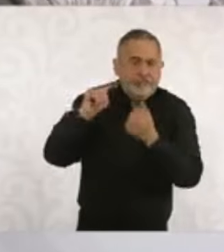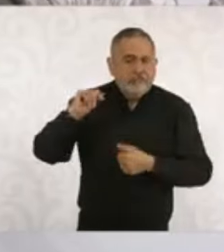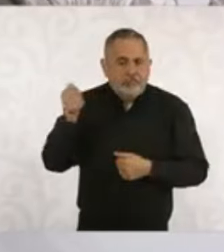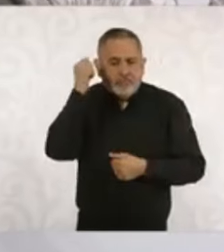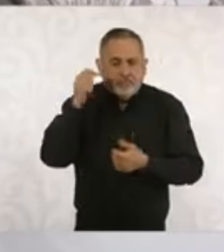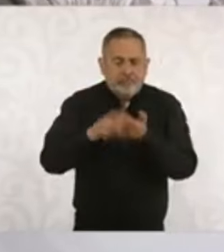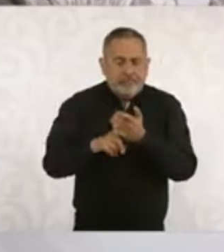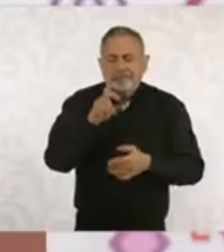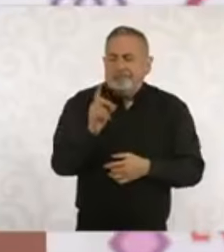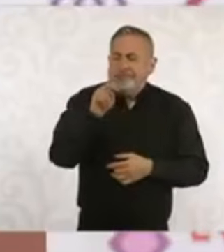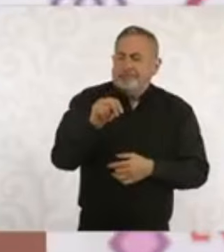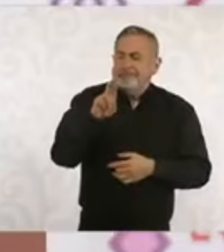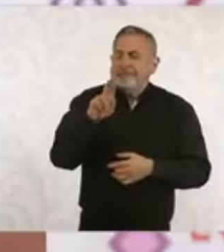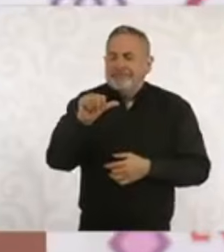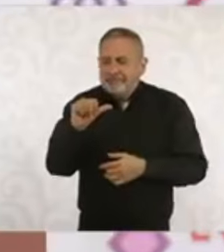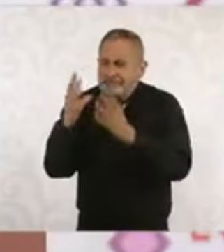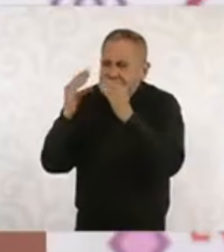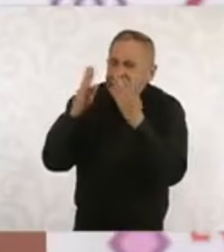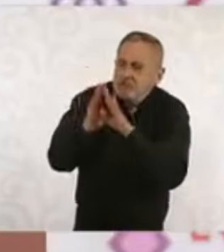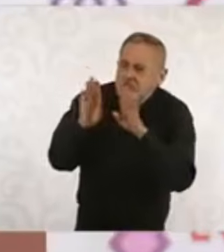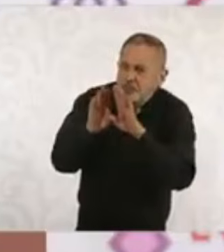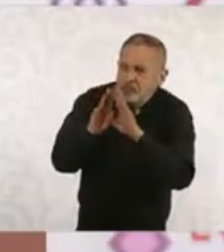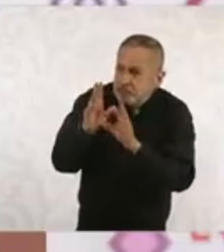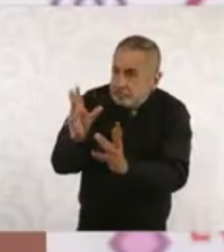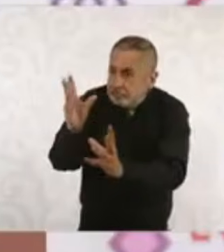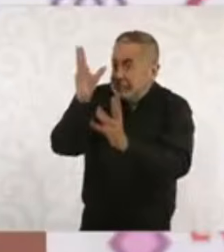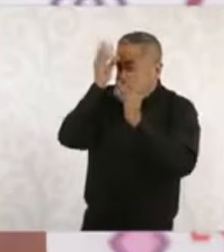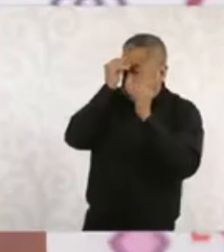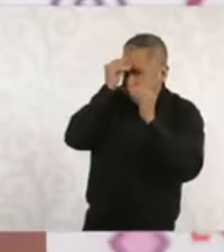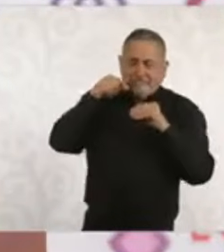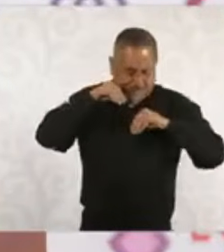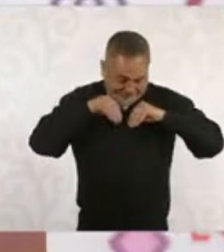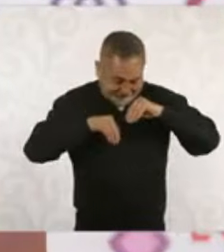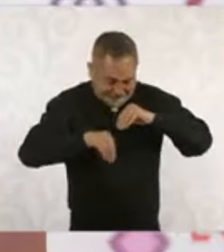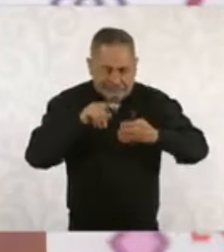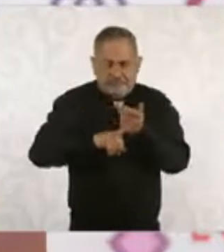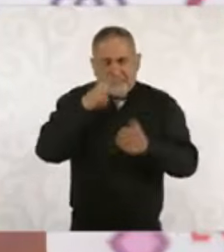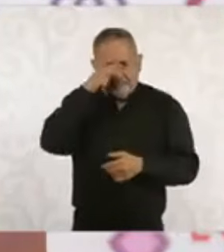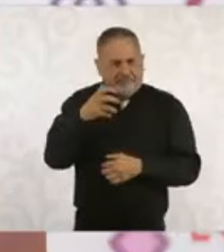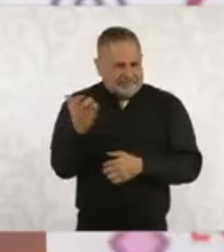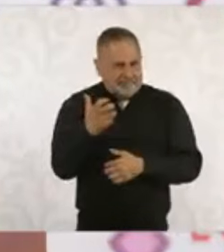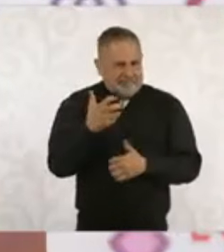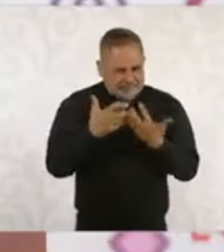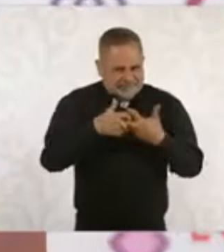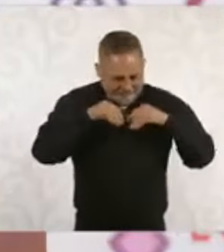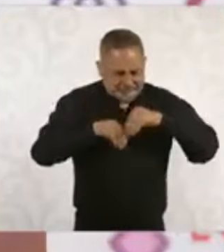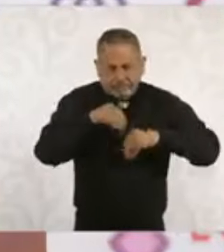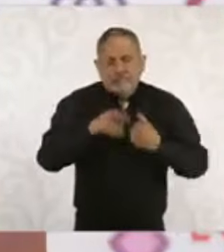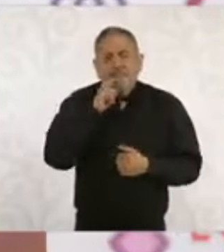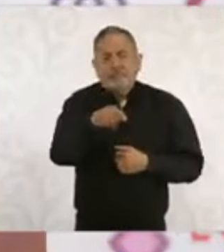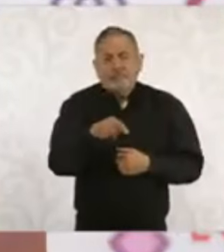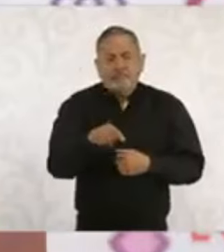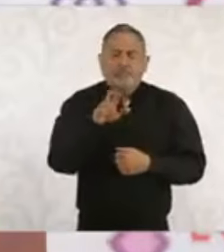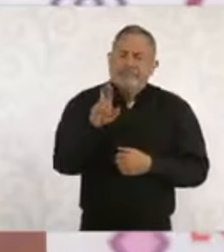de RNA a México y entonces ir avanzando todavía más en lo que significa